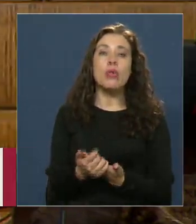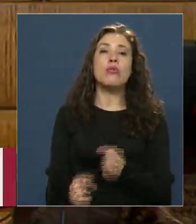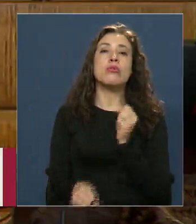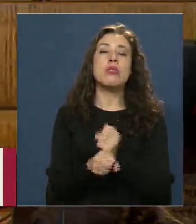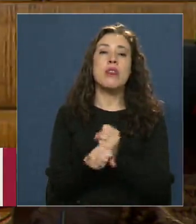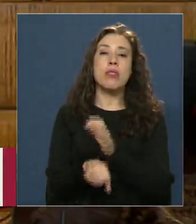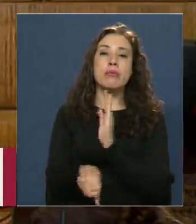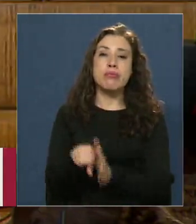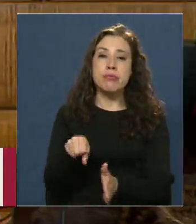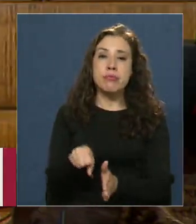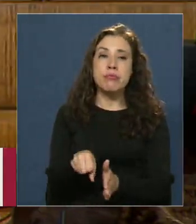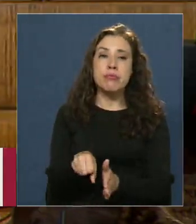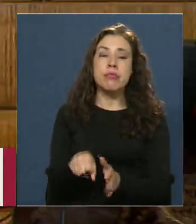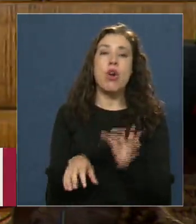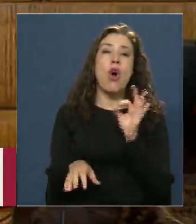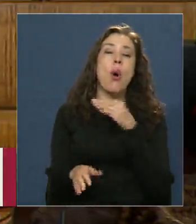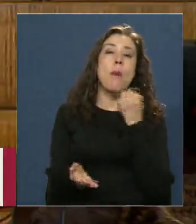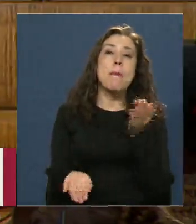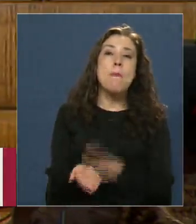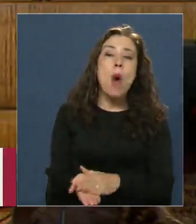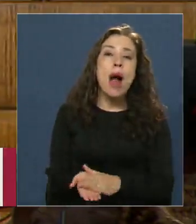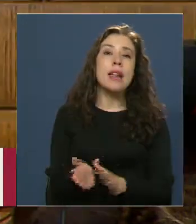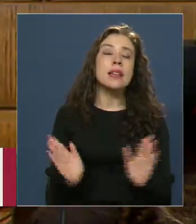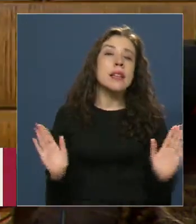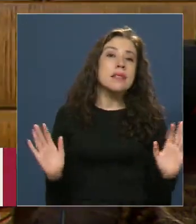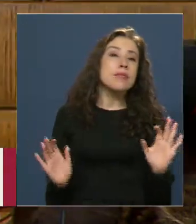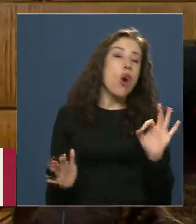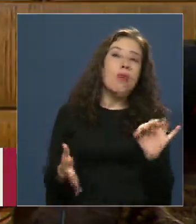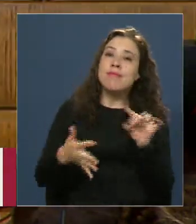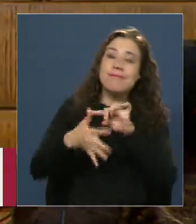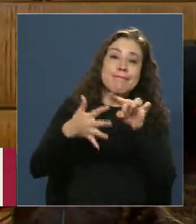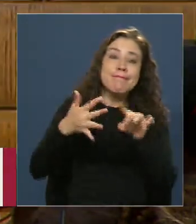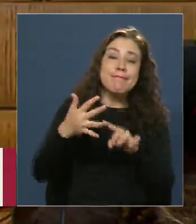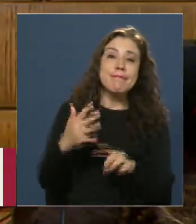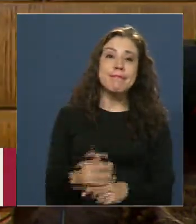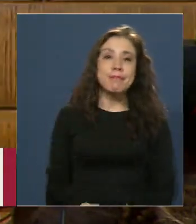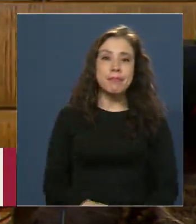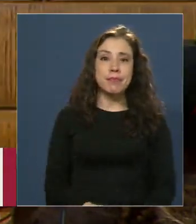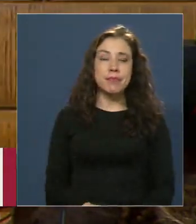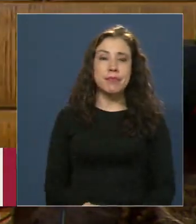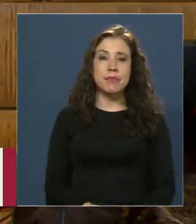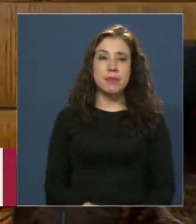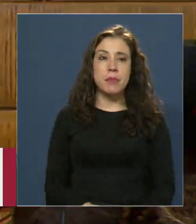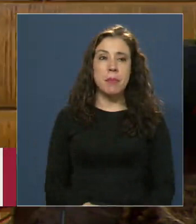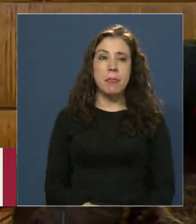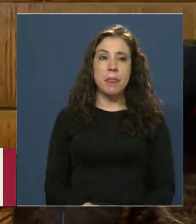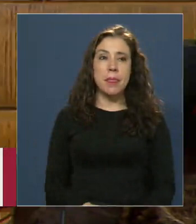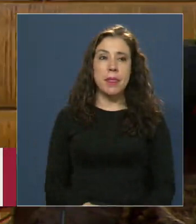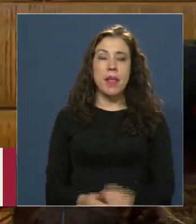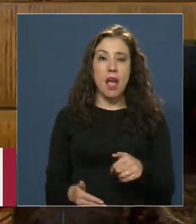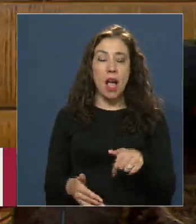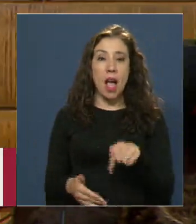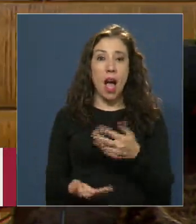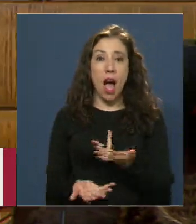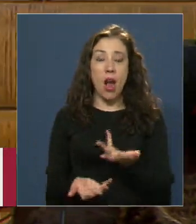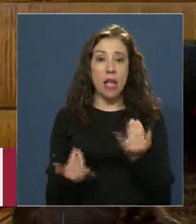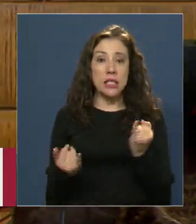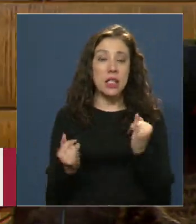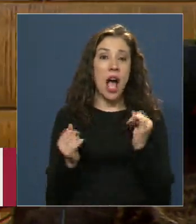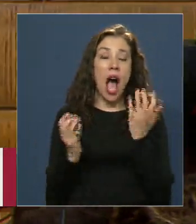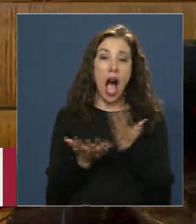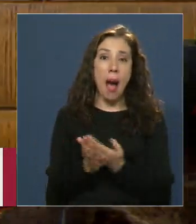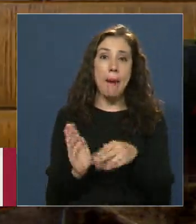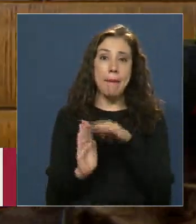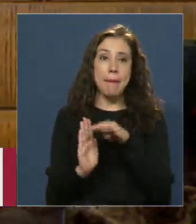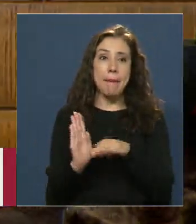empleo, muerte, etcétera. Y hoy día, si bien es cierto, pueden haber esos productos o esos